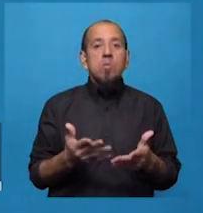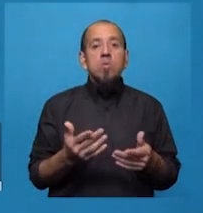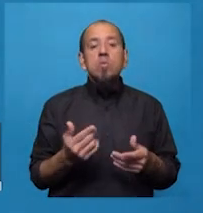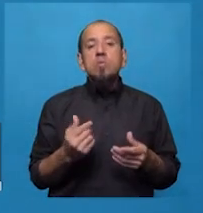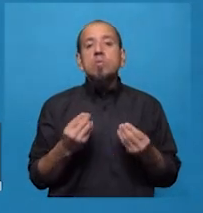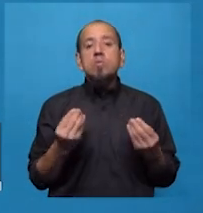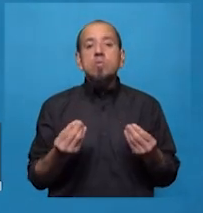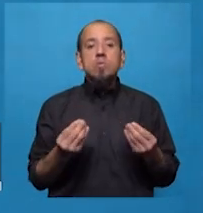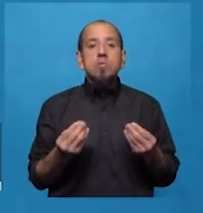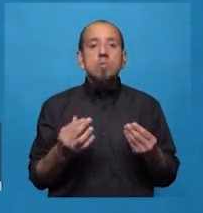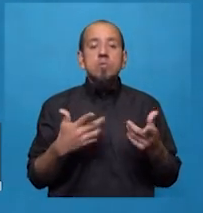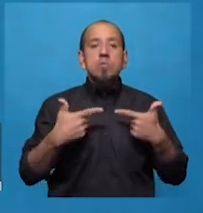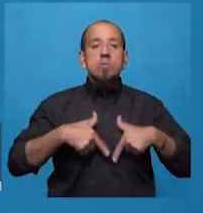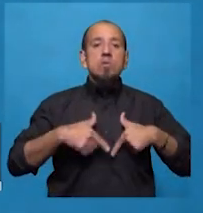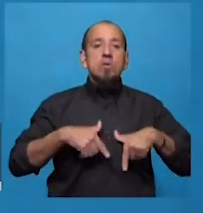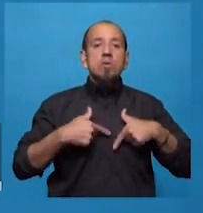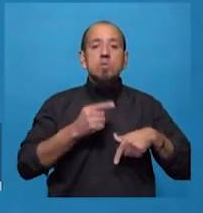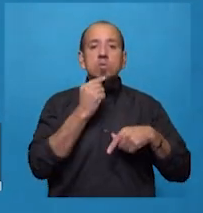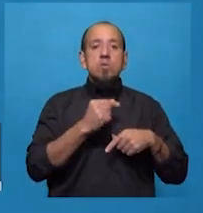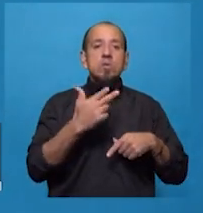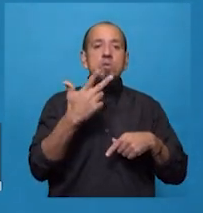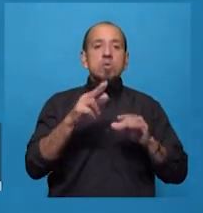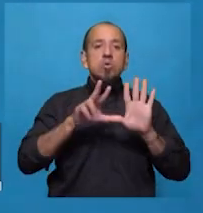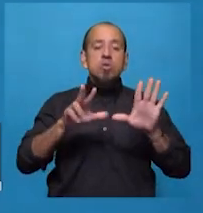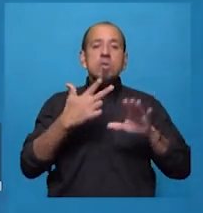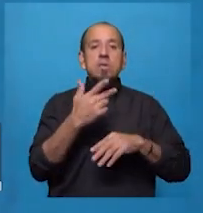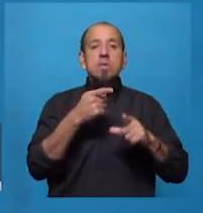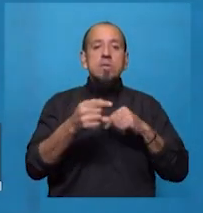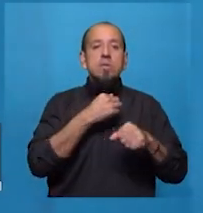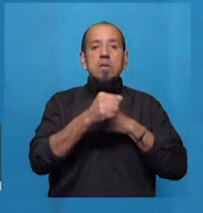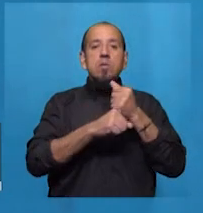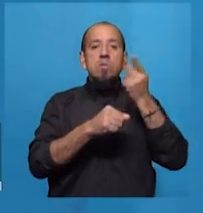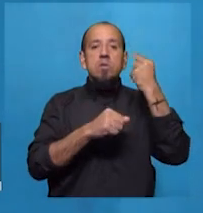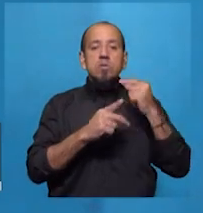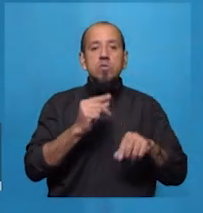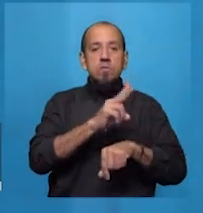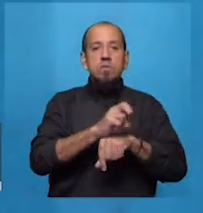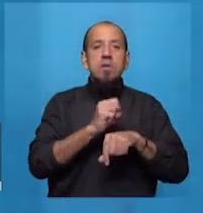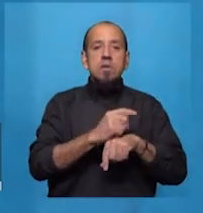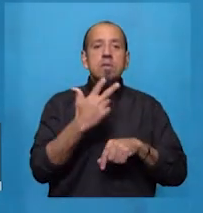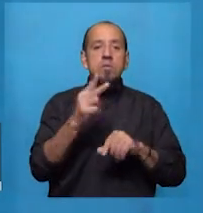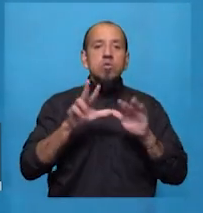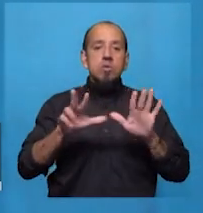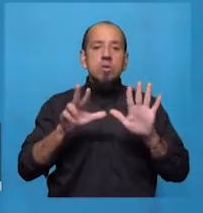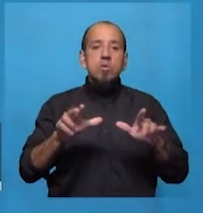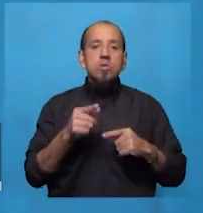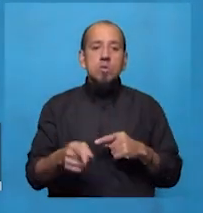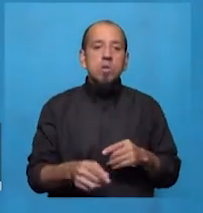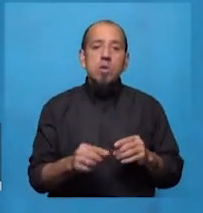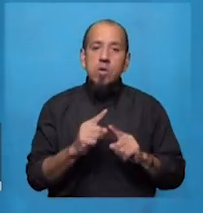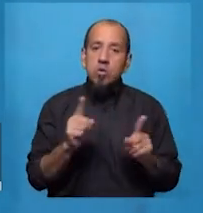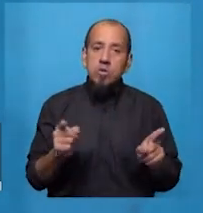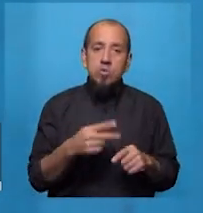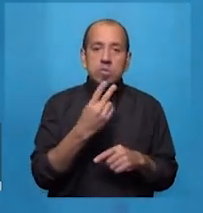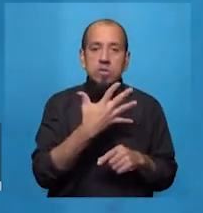no el Ministerio del interior cuantificó 383 homicidios el año pasado fiscalía 388 ya no es un